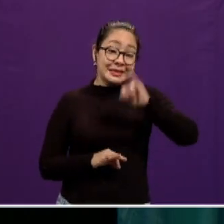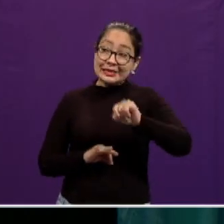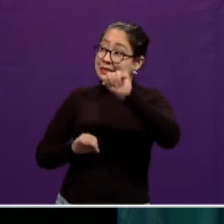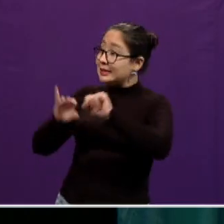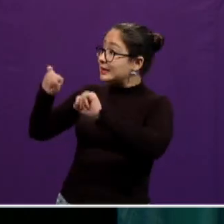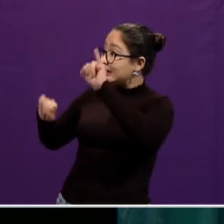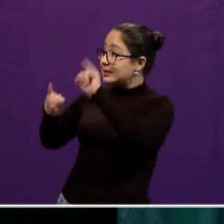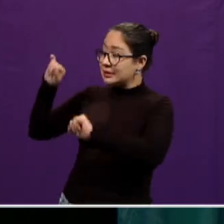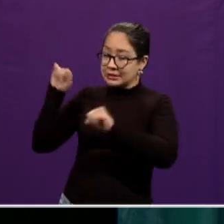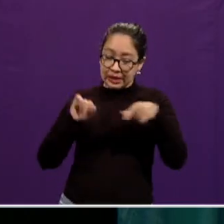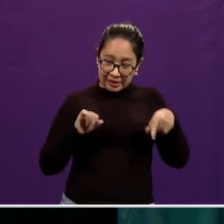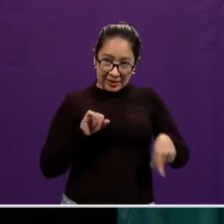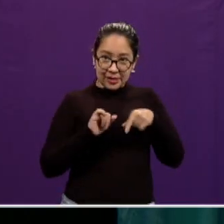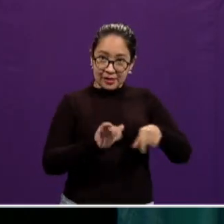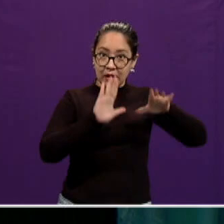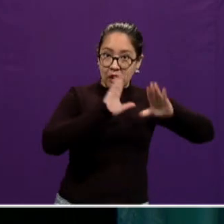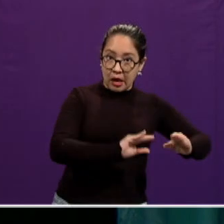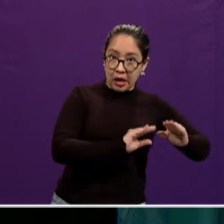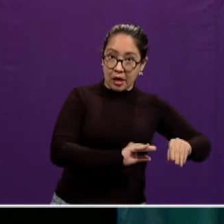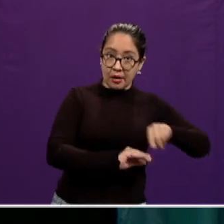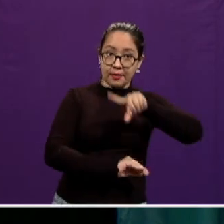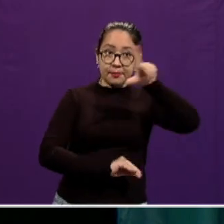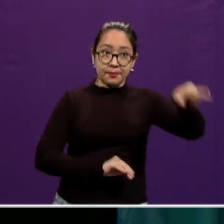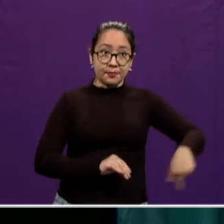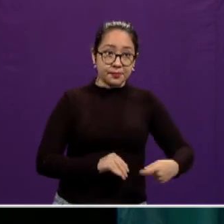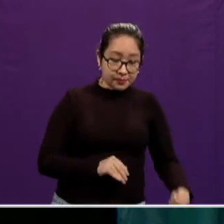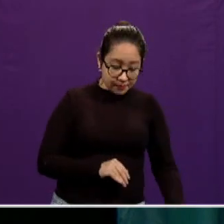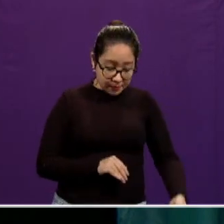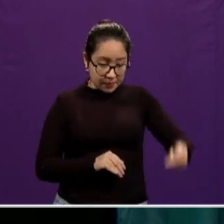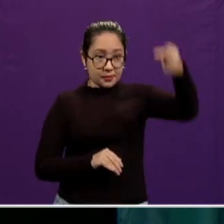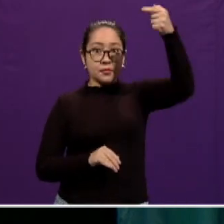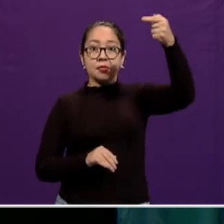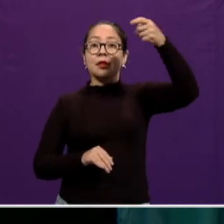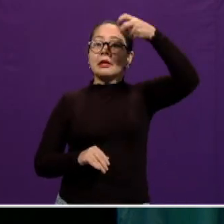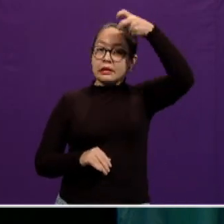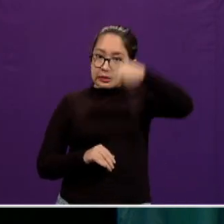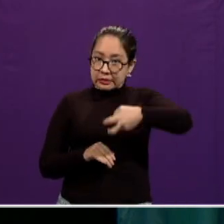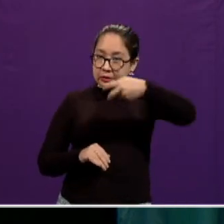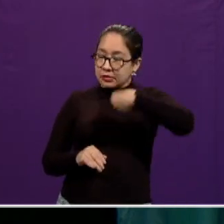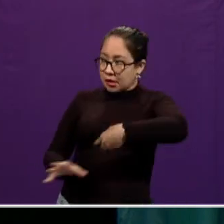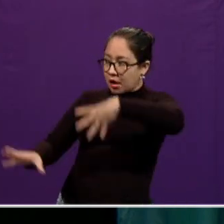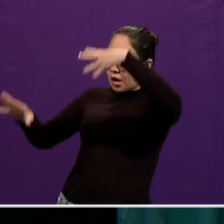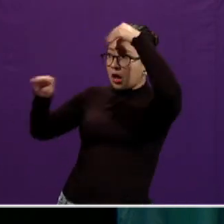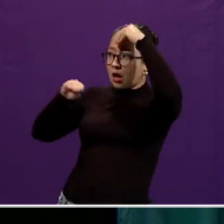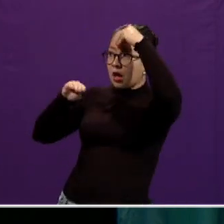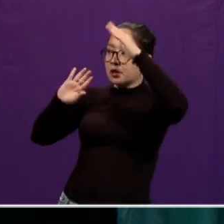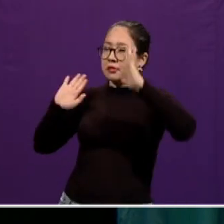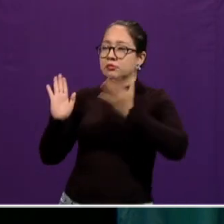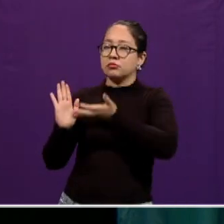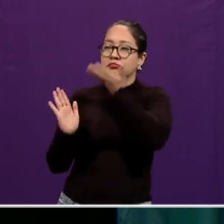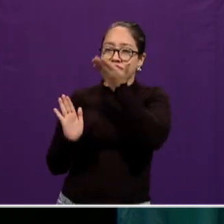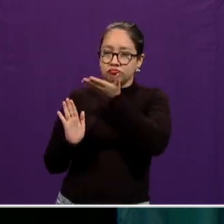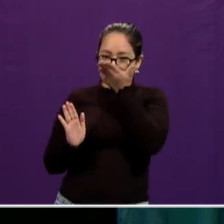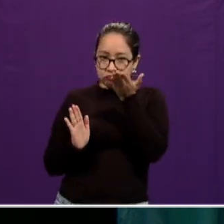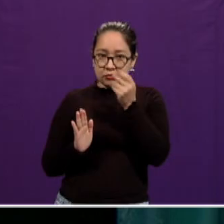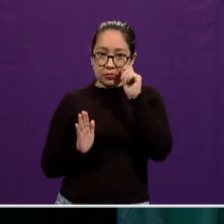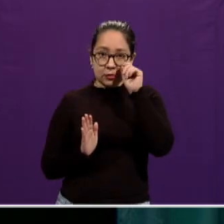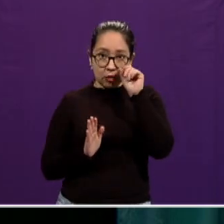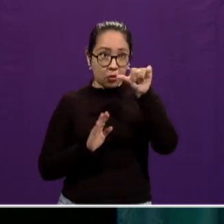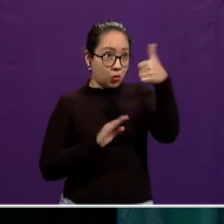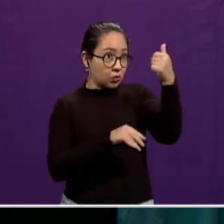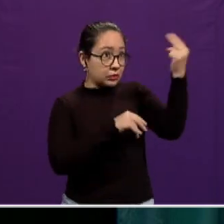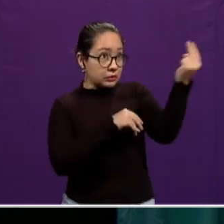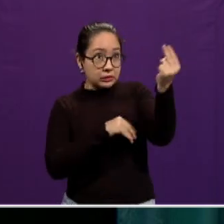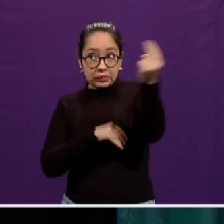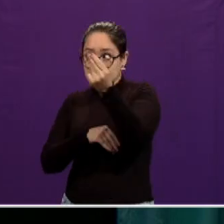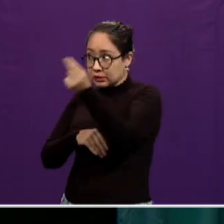esos mensajes. Cuando yo crezco, eso es mi esquema de subyugación, ¿no? Es poner las necesidades de los